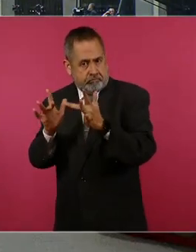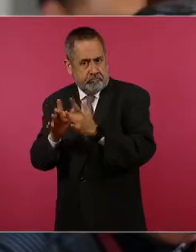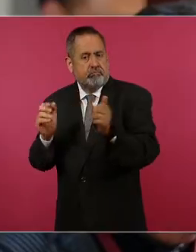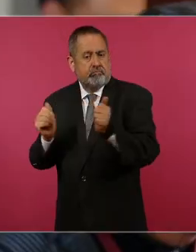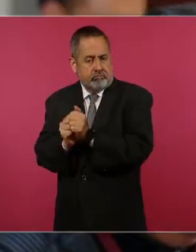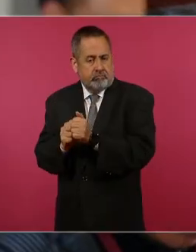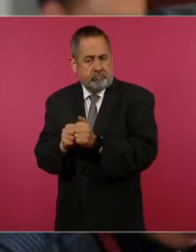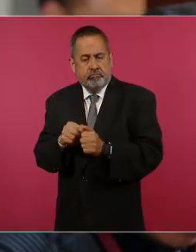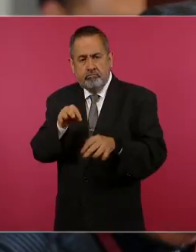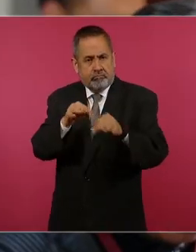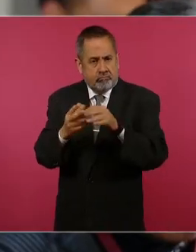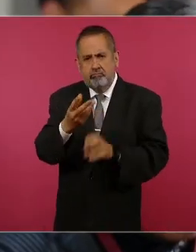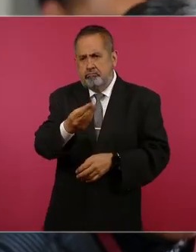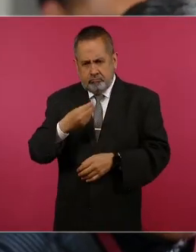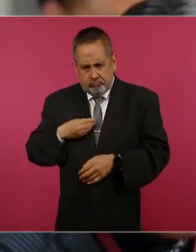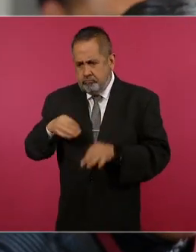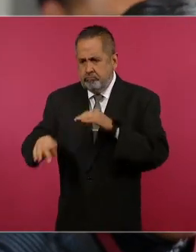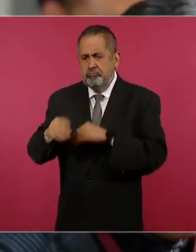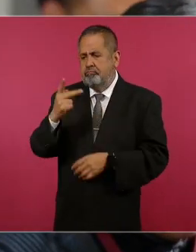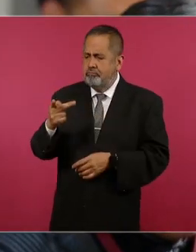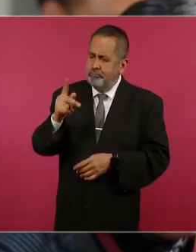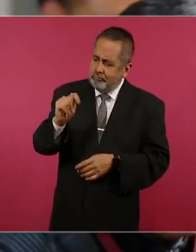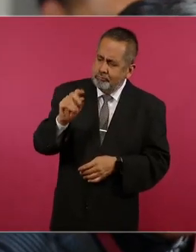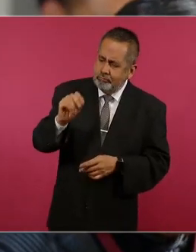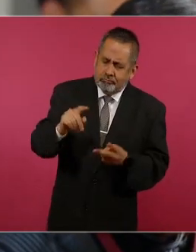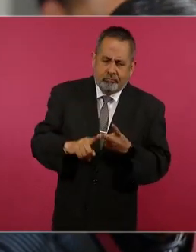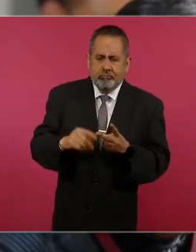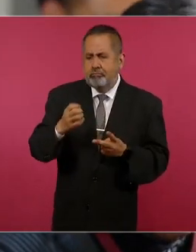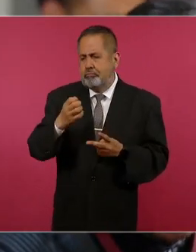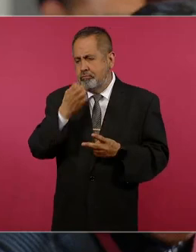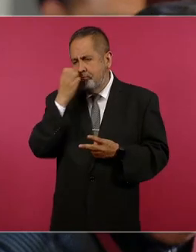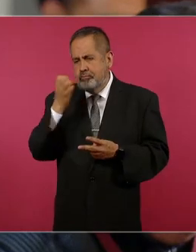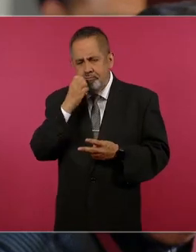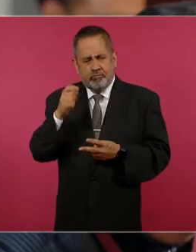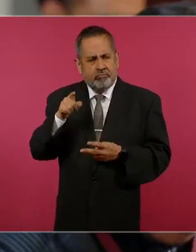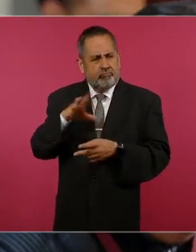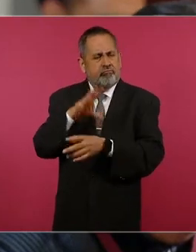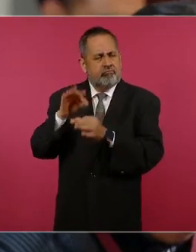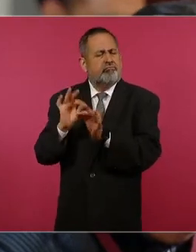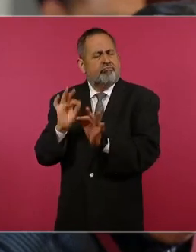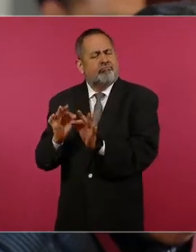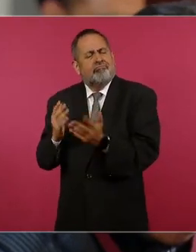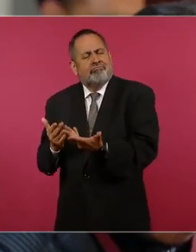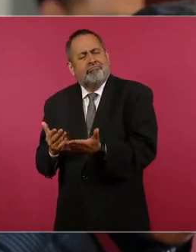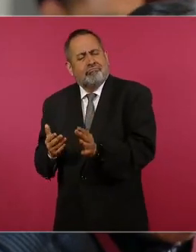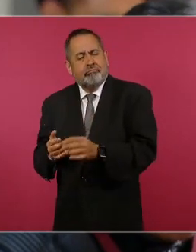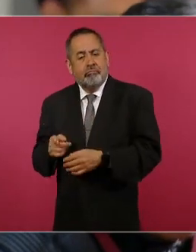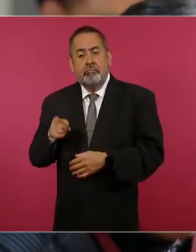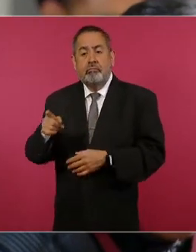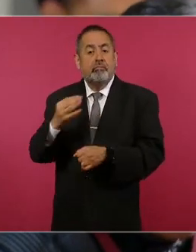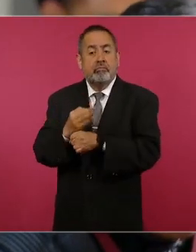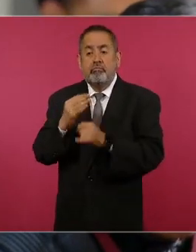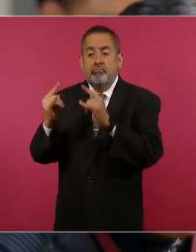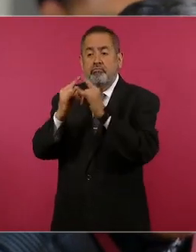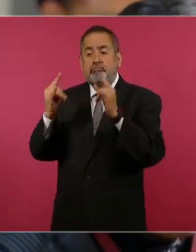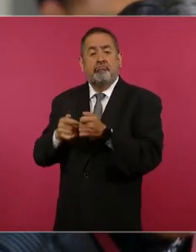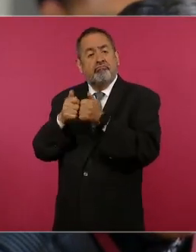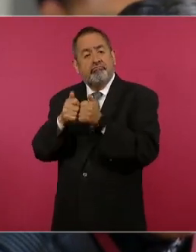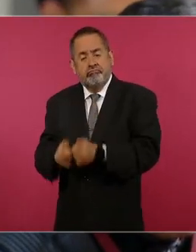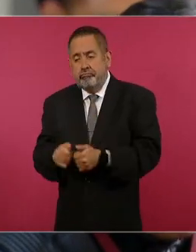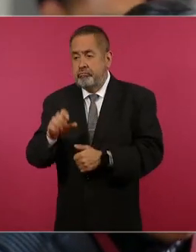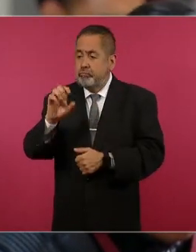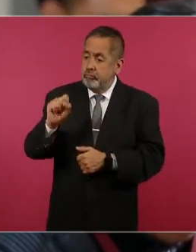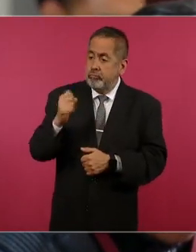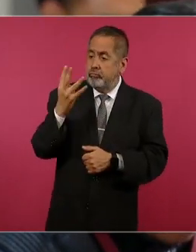alternativos educativos como PTO, la Escuela Altamarinista. Tienen un plantón, llevan 64